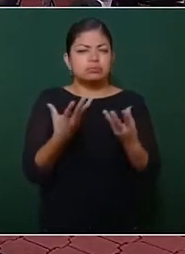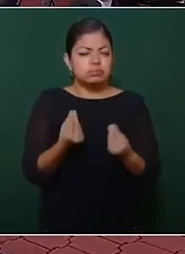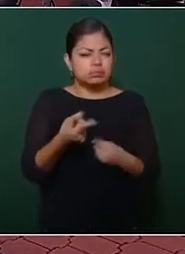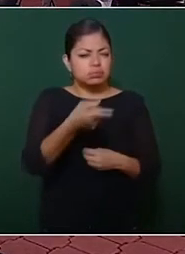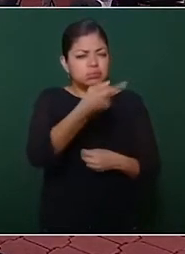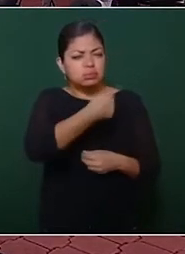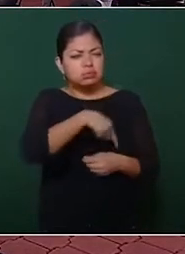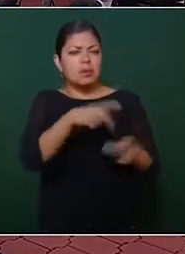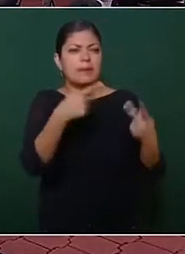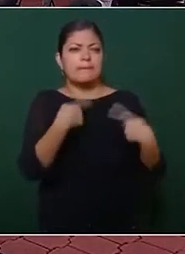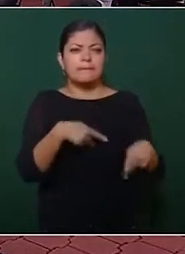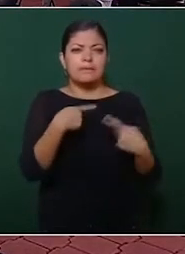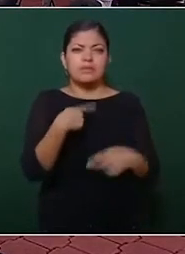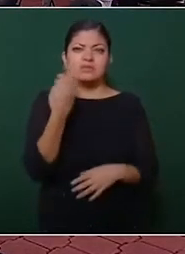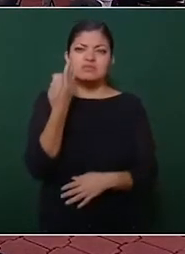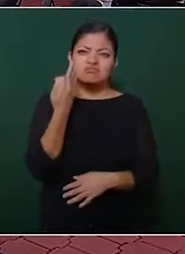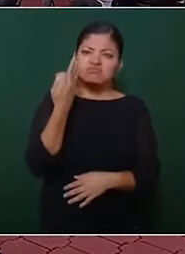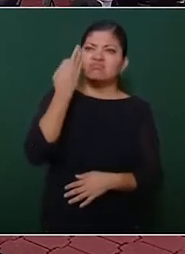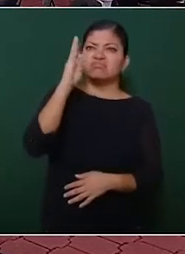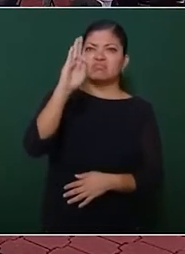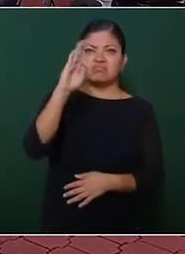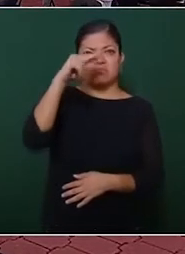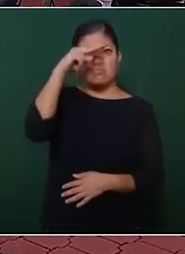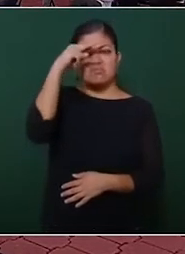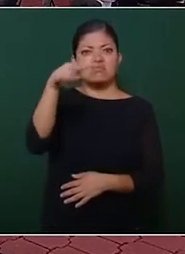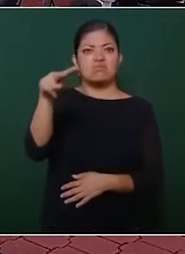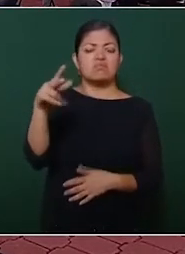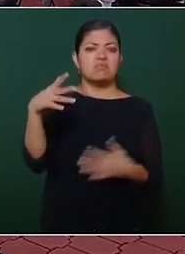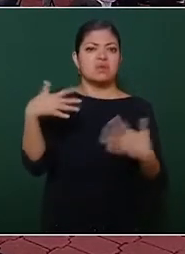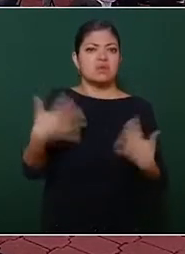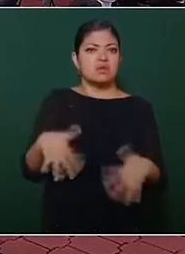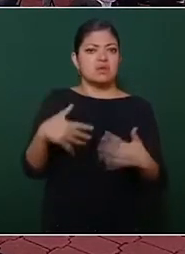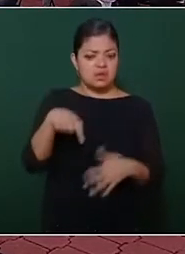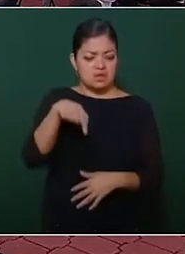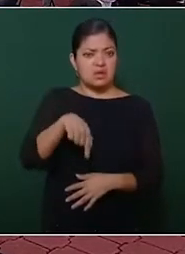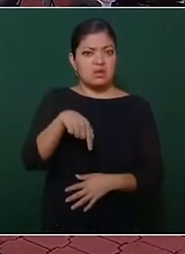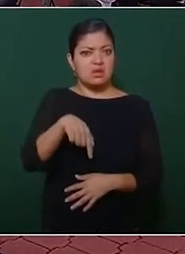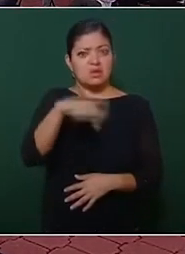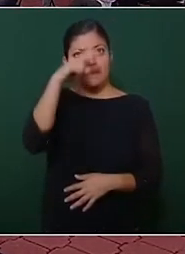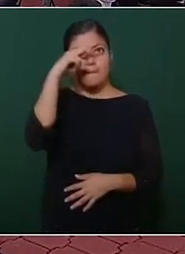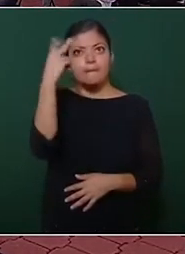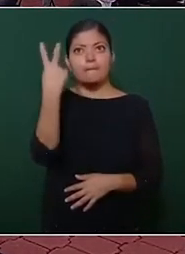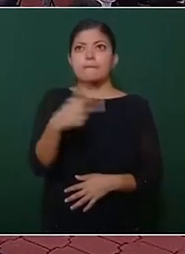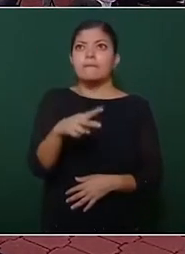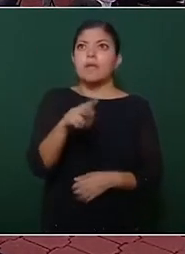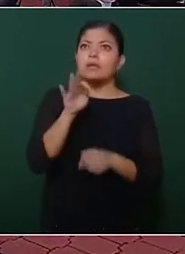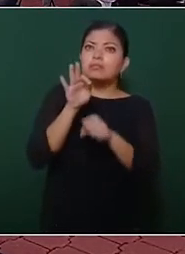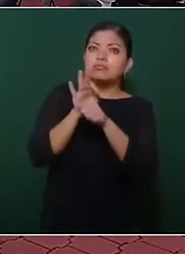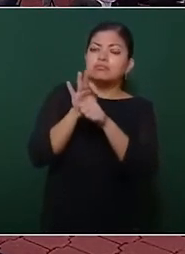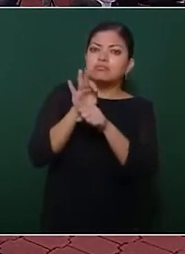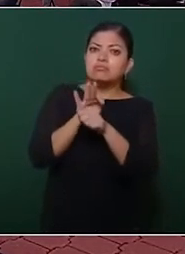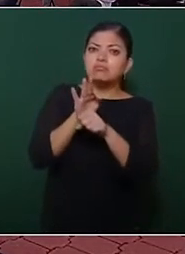en nuestro país, que en vez de defender